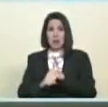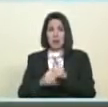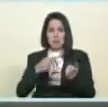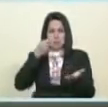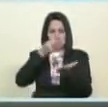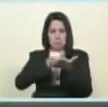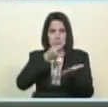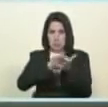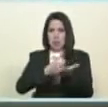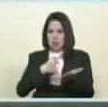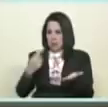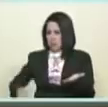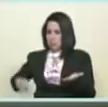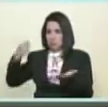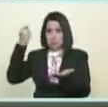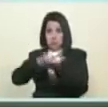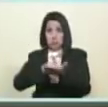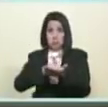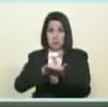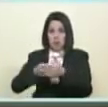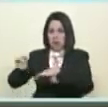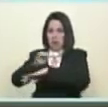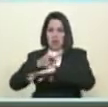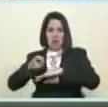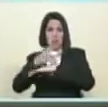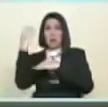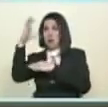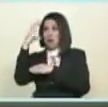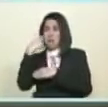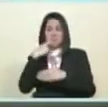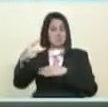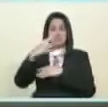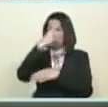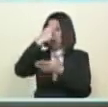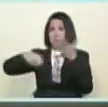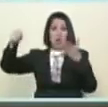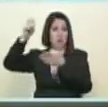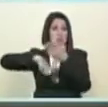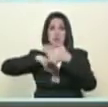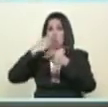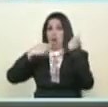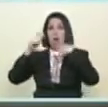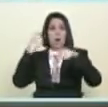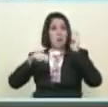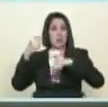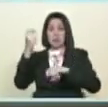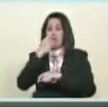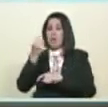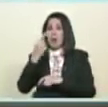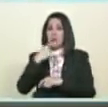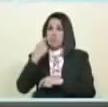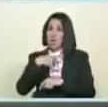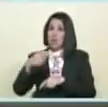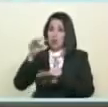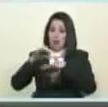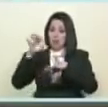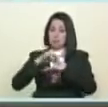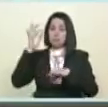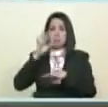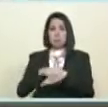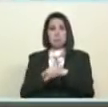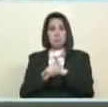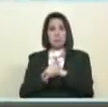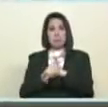íbamos a pagar y el gobierno de Colombia prohibió la venta de estas medicinas contra